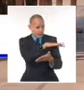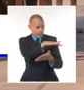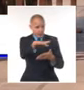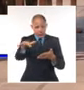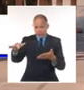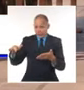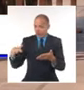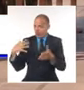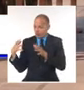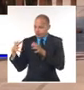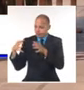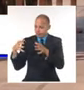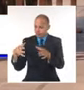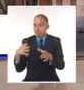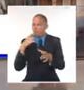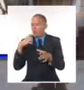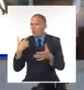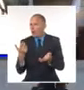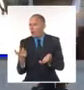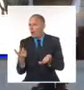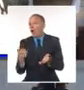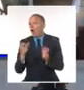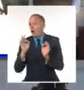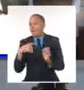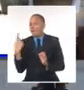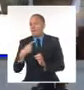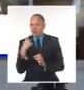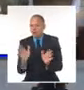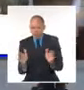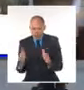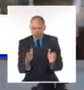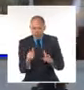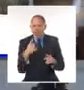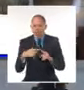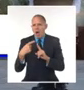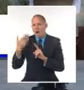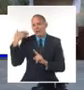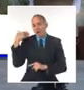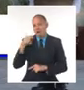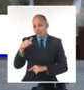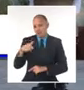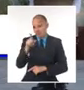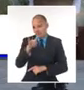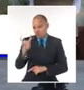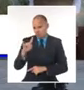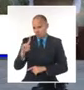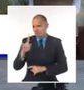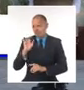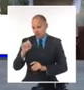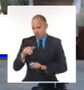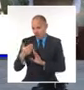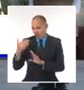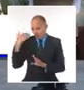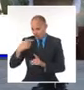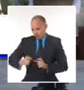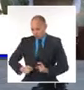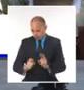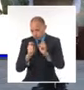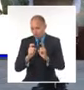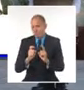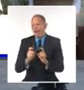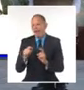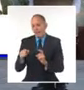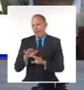cubana, donde hemos venido a inhumar los restos de 19 combatientes del ejército rebelde que